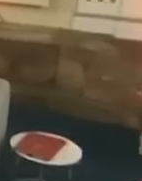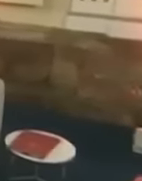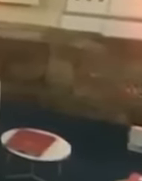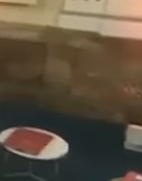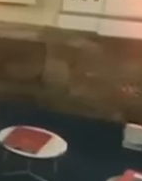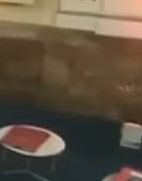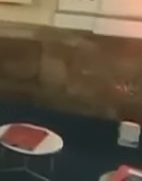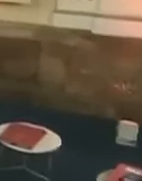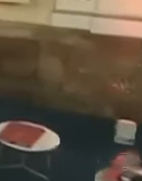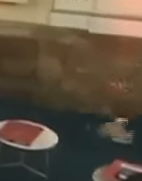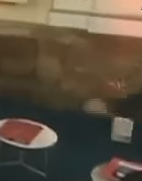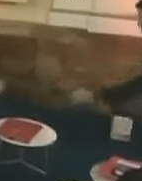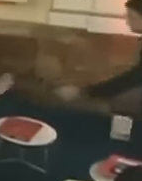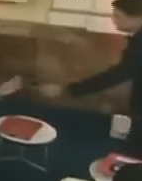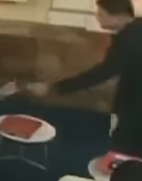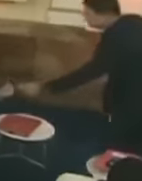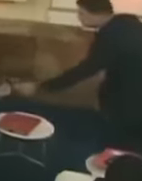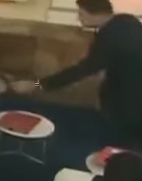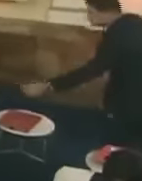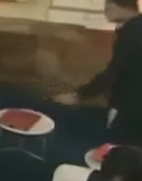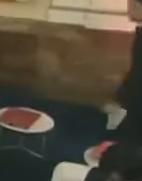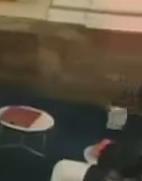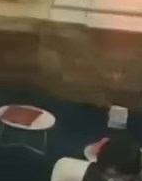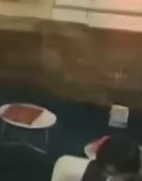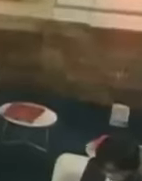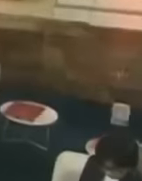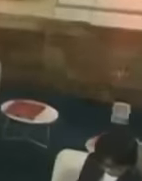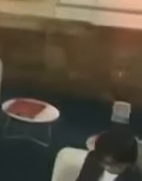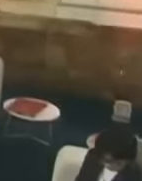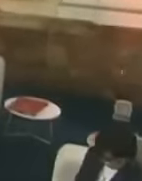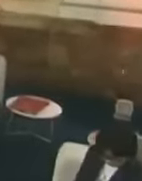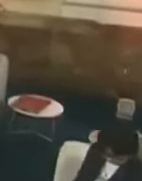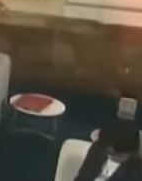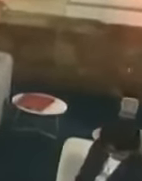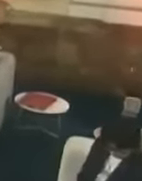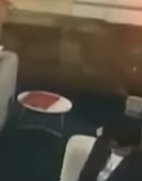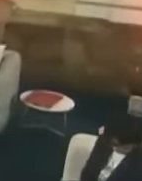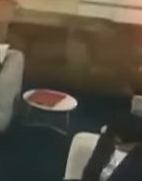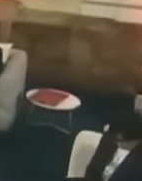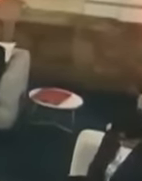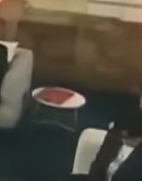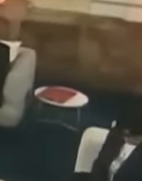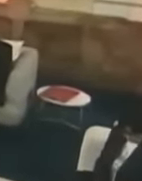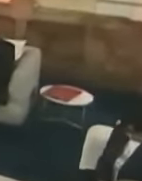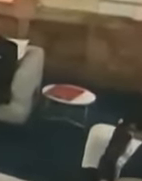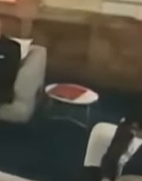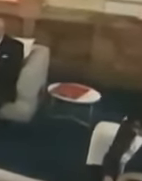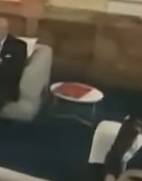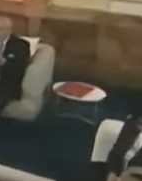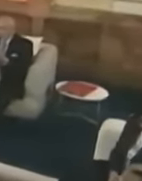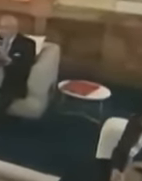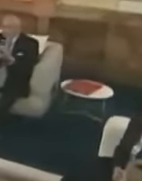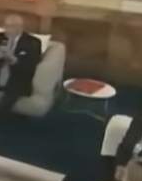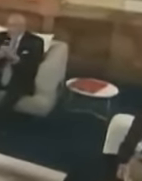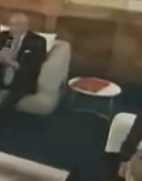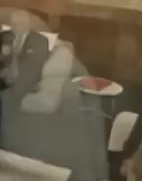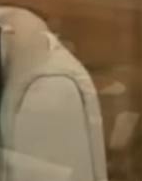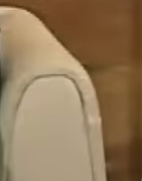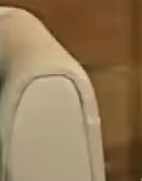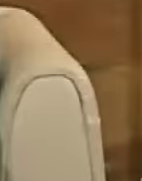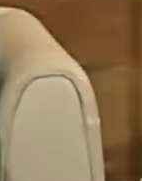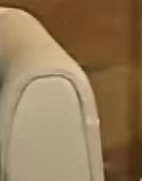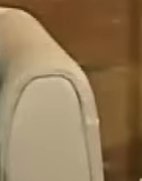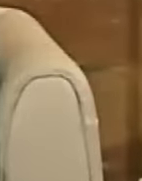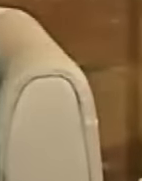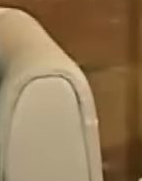de Bridgetown, capital de Barbados, el 17 de octubre del presente año. Muy buenas tardes, señor